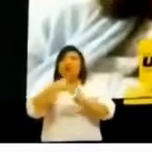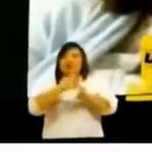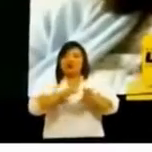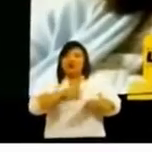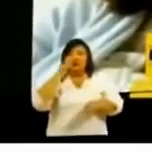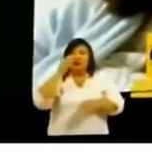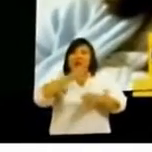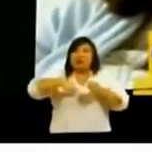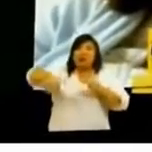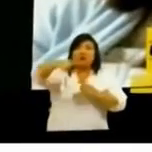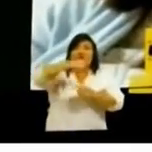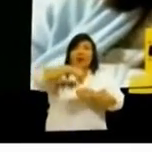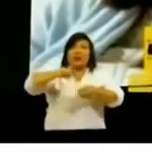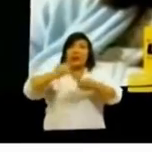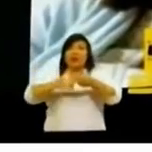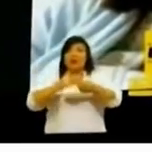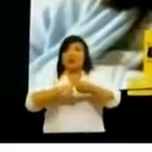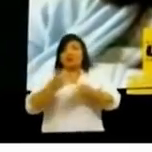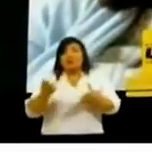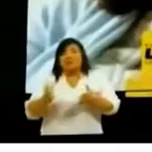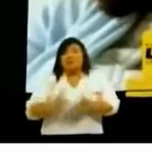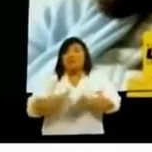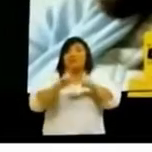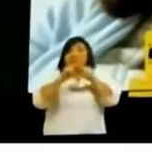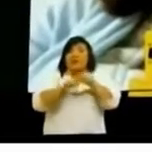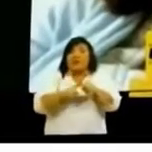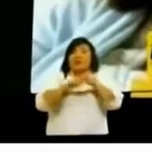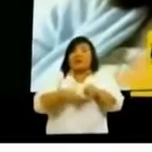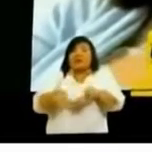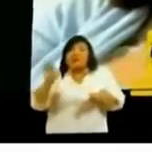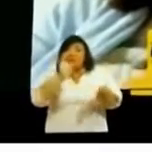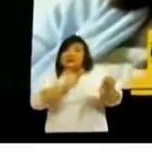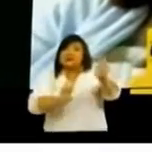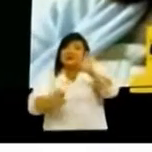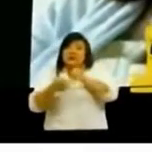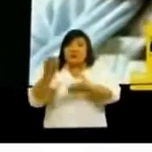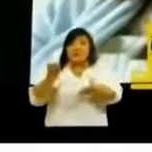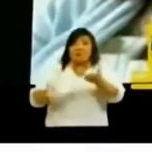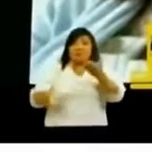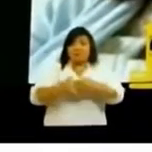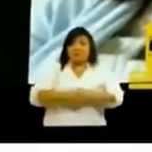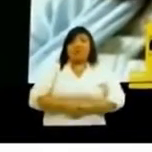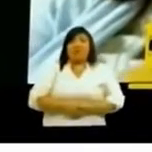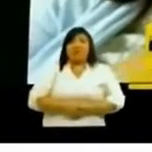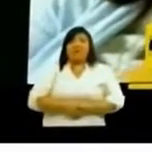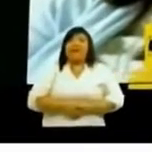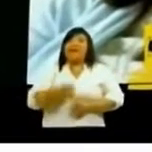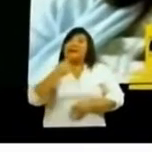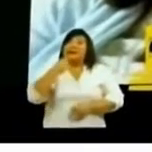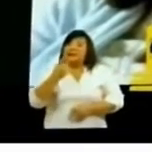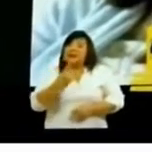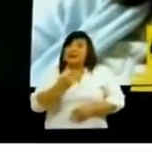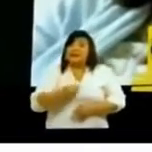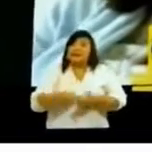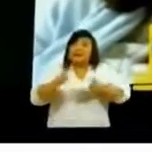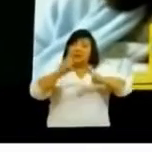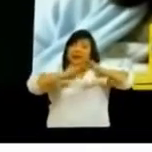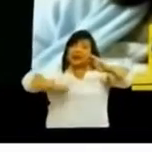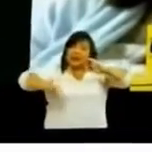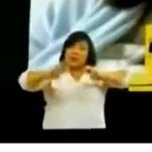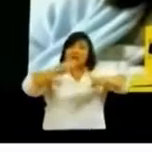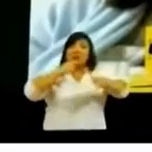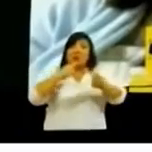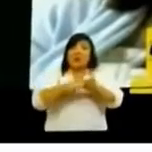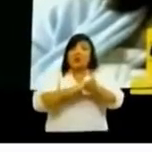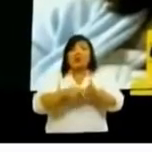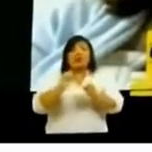la población. Eso no es un criterio político, este es un criterio científico que al parecer revela el estudio de la UBIA